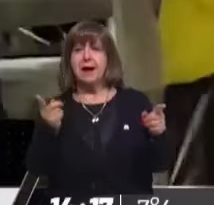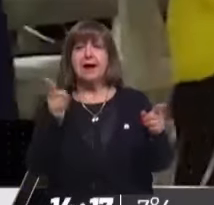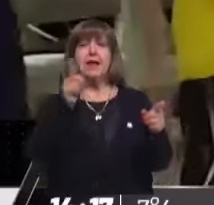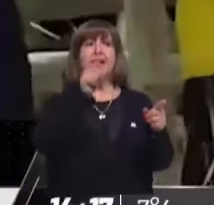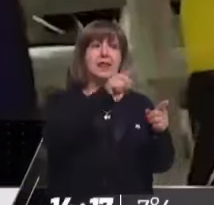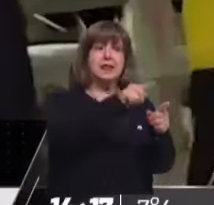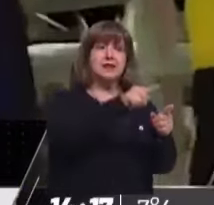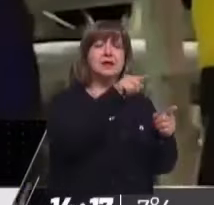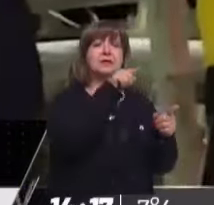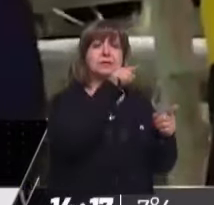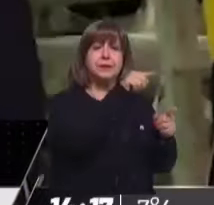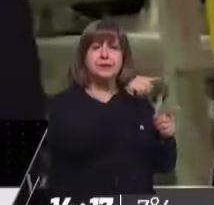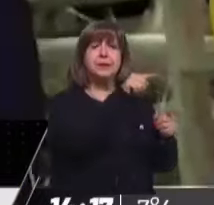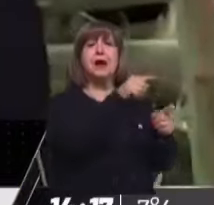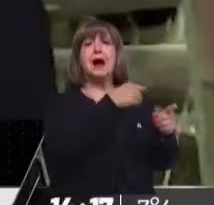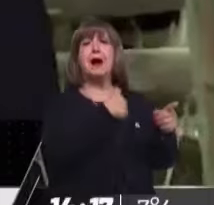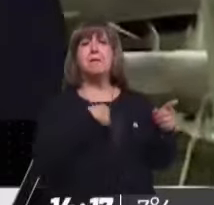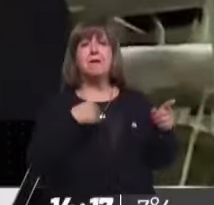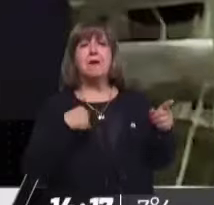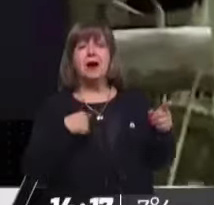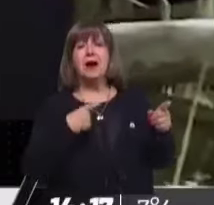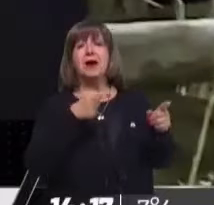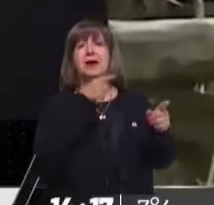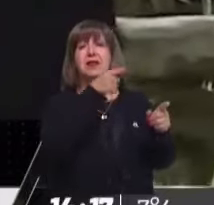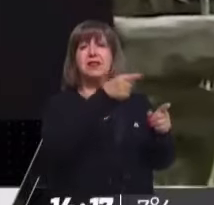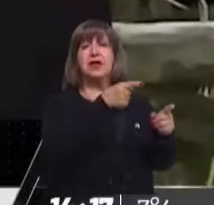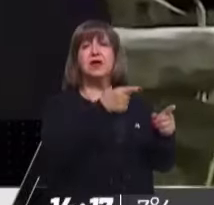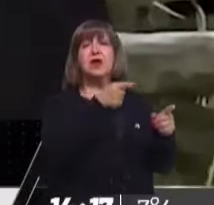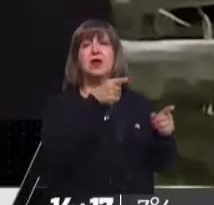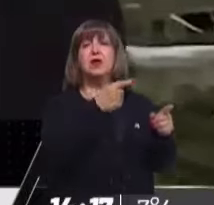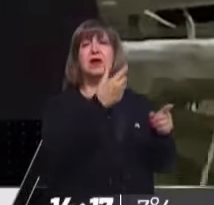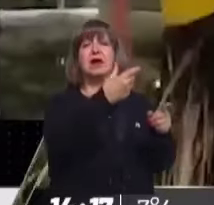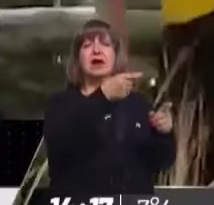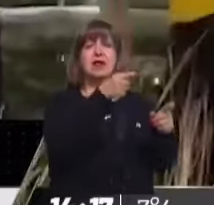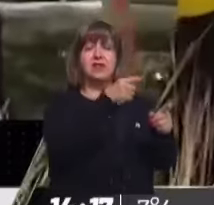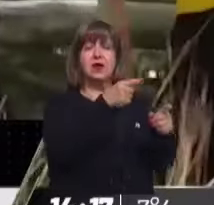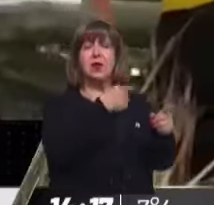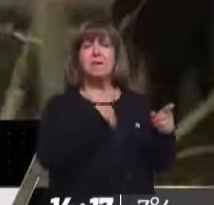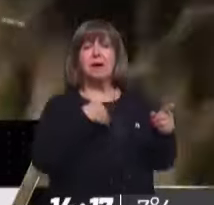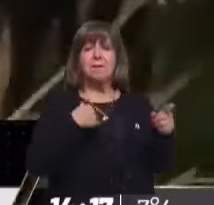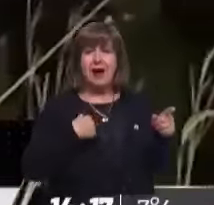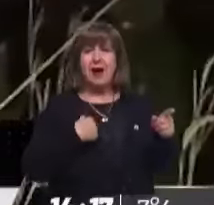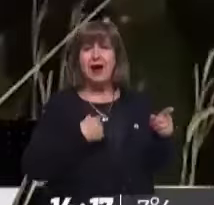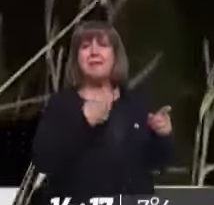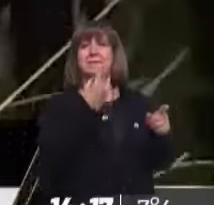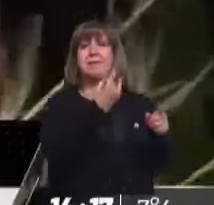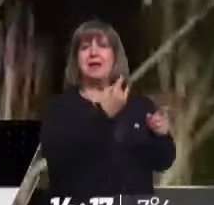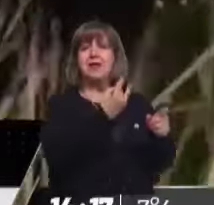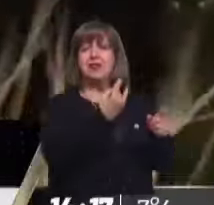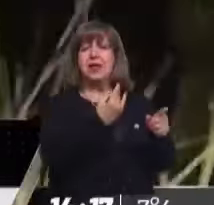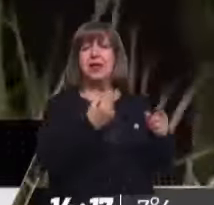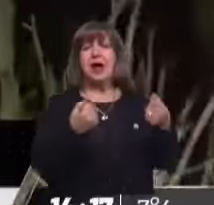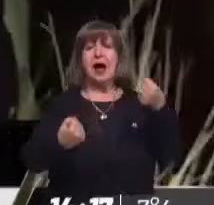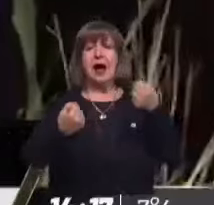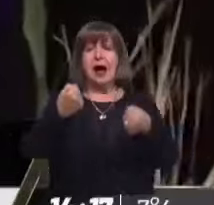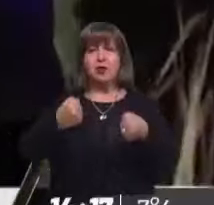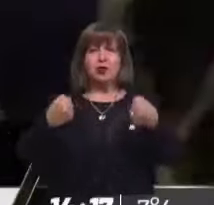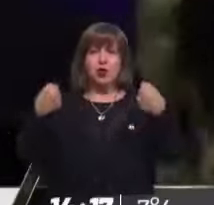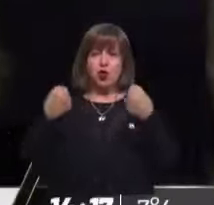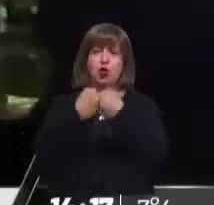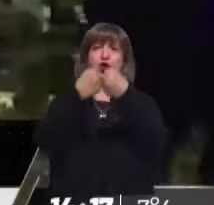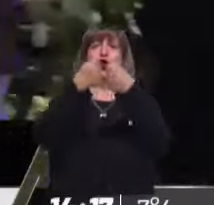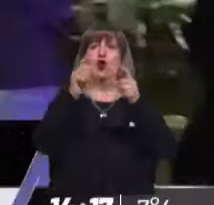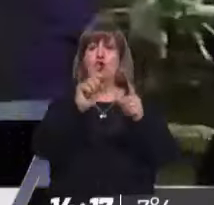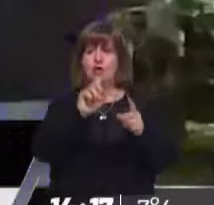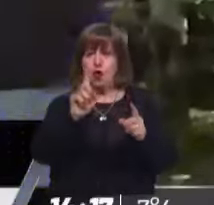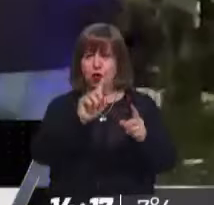de entregarle una casa, un auto y una moto. Su propia hija la incrimina en esto, que es prima de Loan, claro, hablamos de Macarena. Fíjate que Macarena